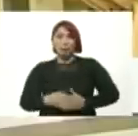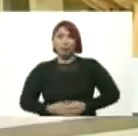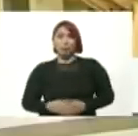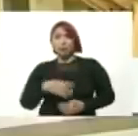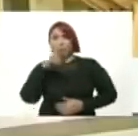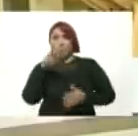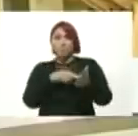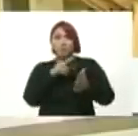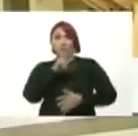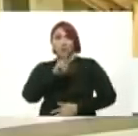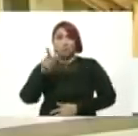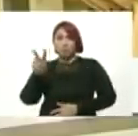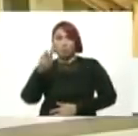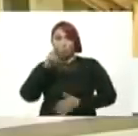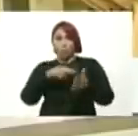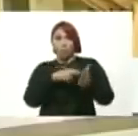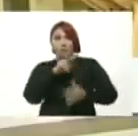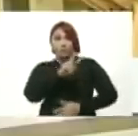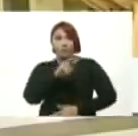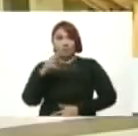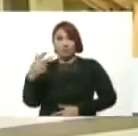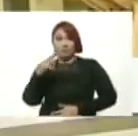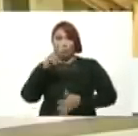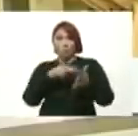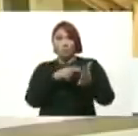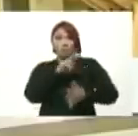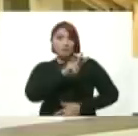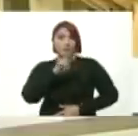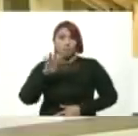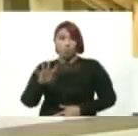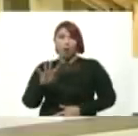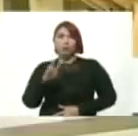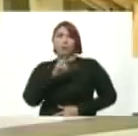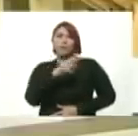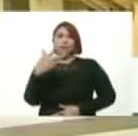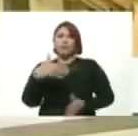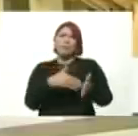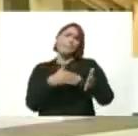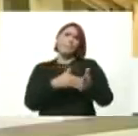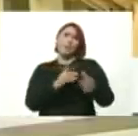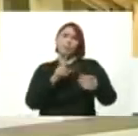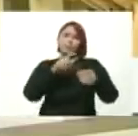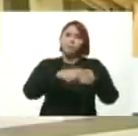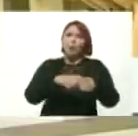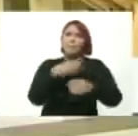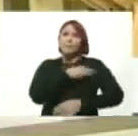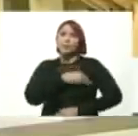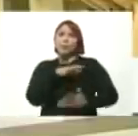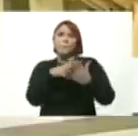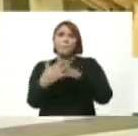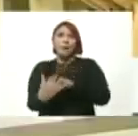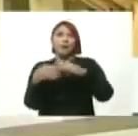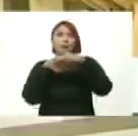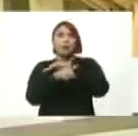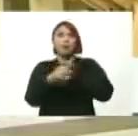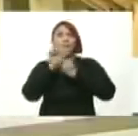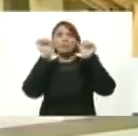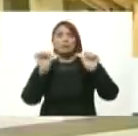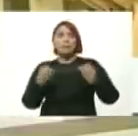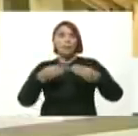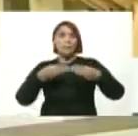serán estos 23.000 quienes se sumarán a la misión barrio adentro y al sistema público de salud